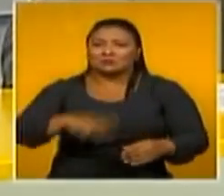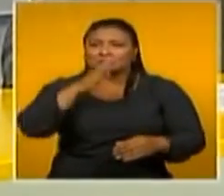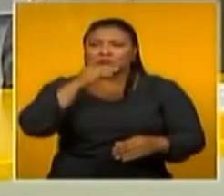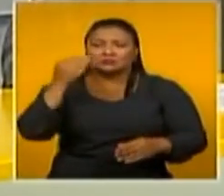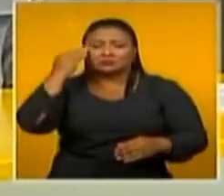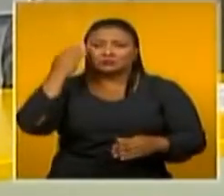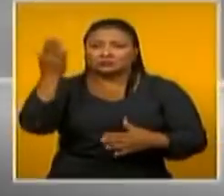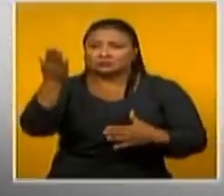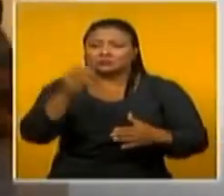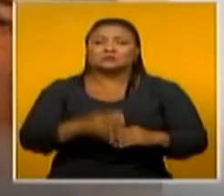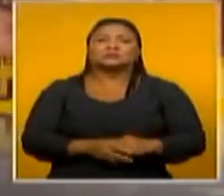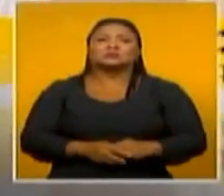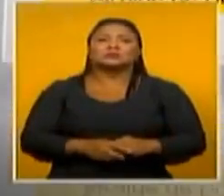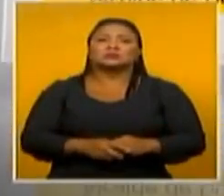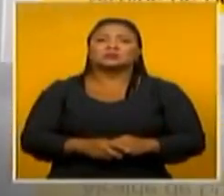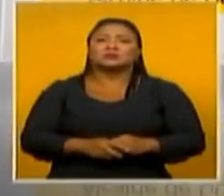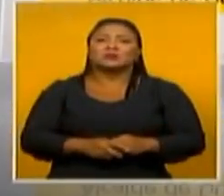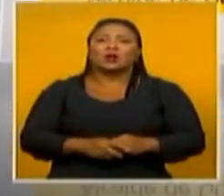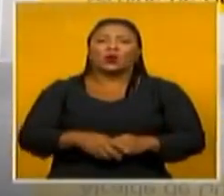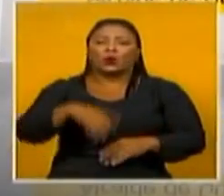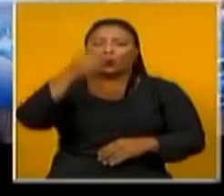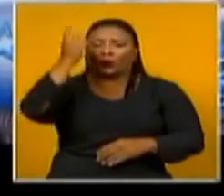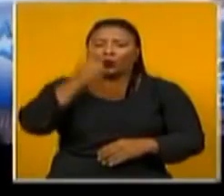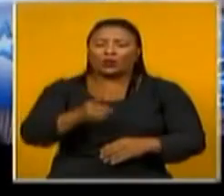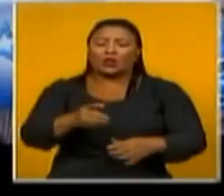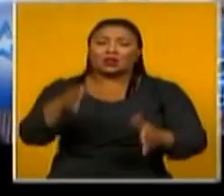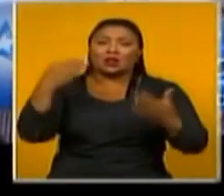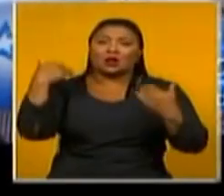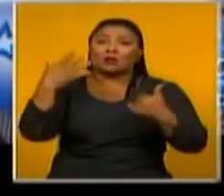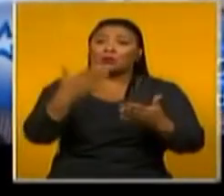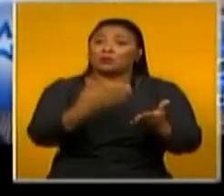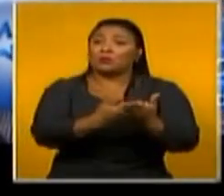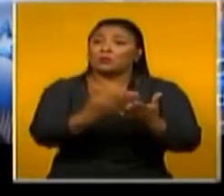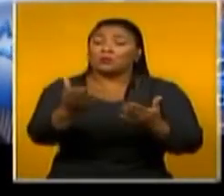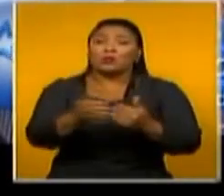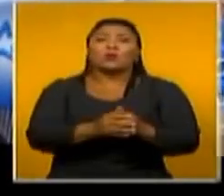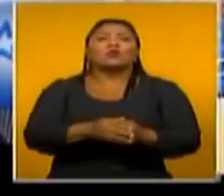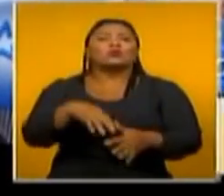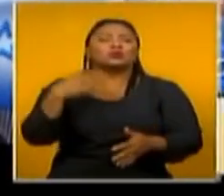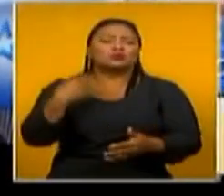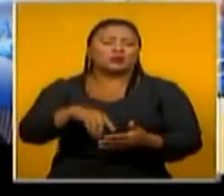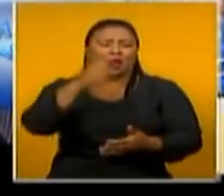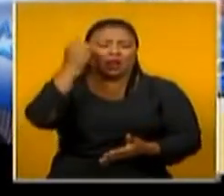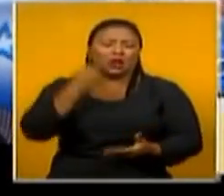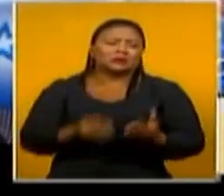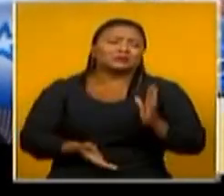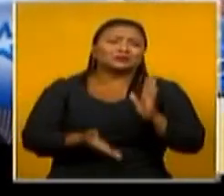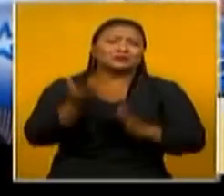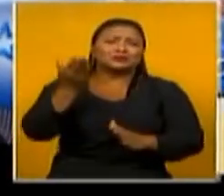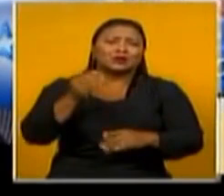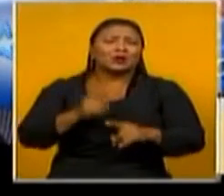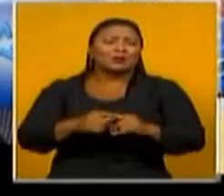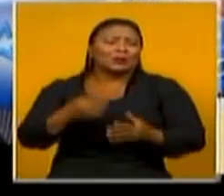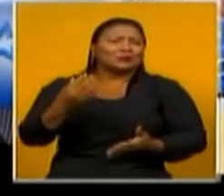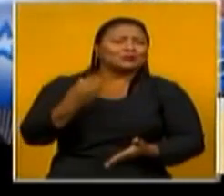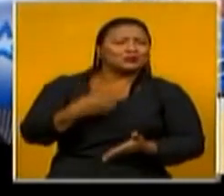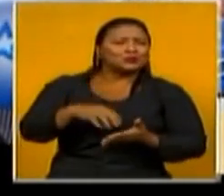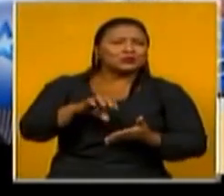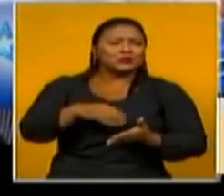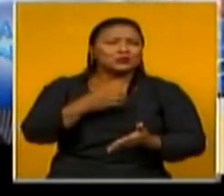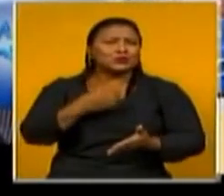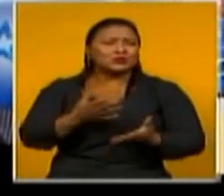Correa. Deuda pública. No hay duda que hay un endeudamiento excesivo. No hay duda de que